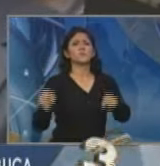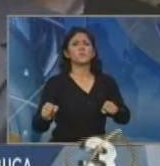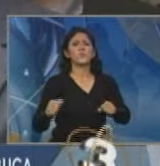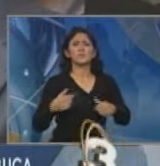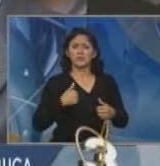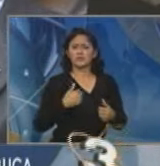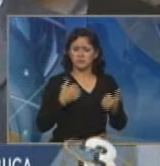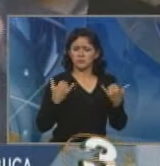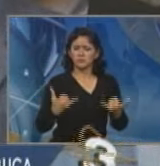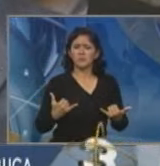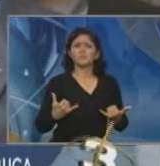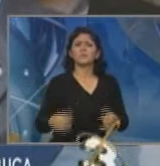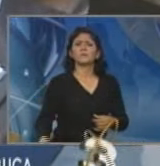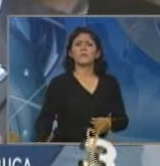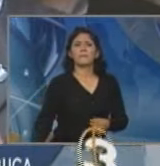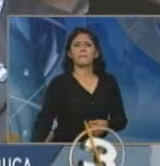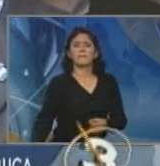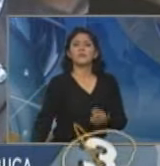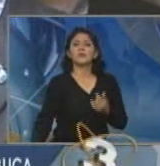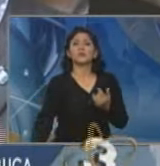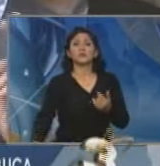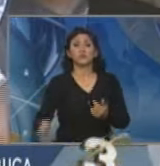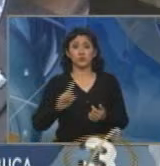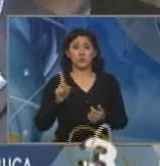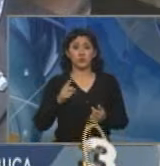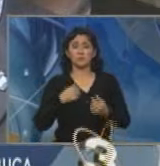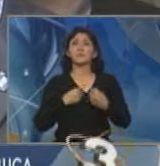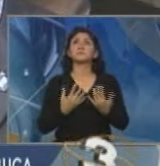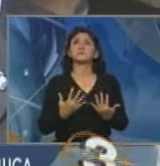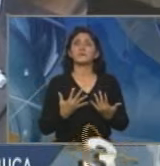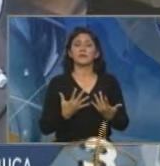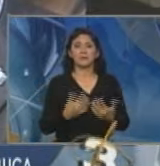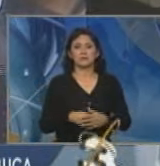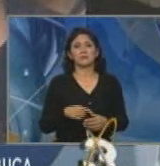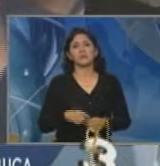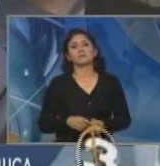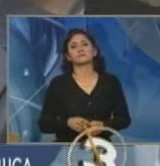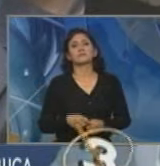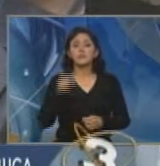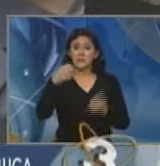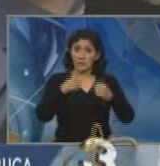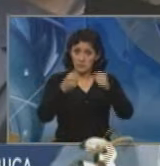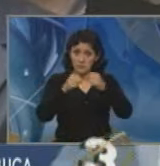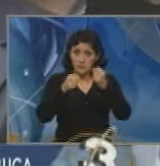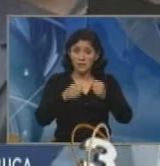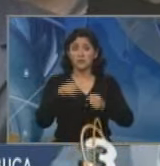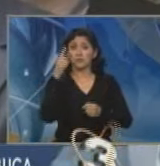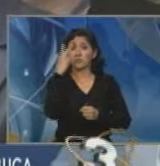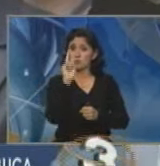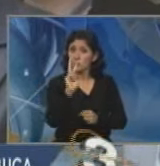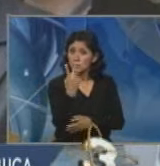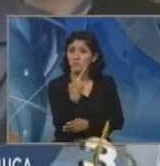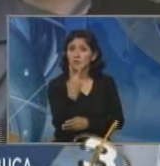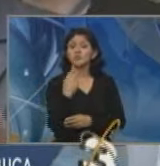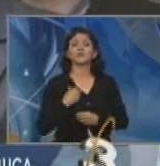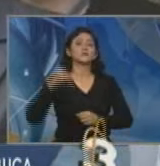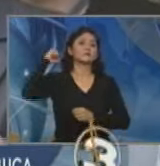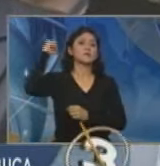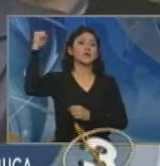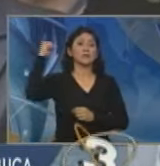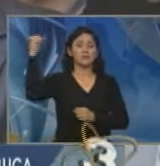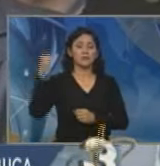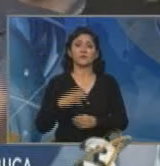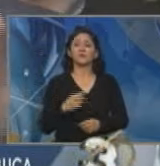ganador y otra al perdedor, haciéndole saber que los dos han ganado y que los